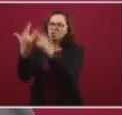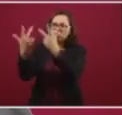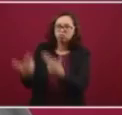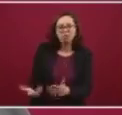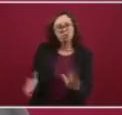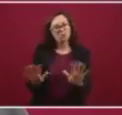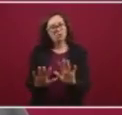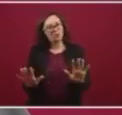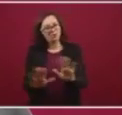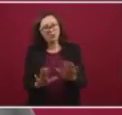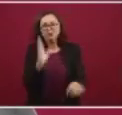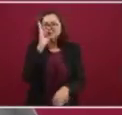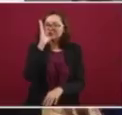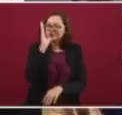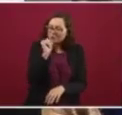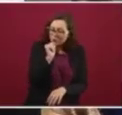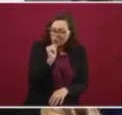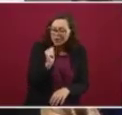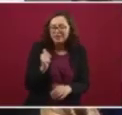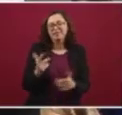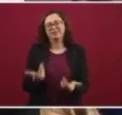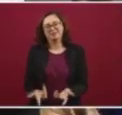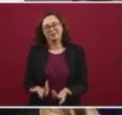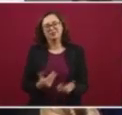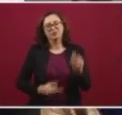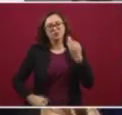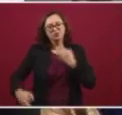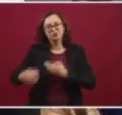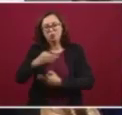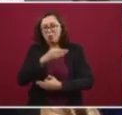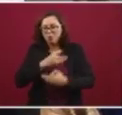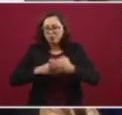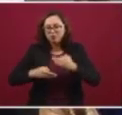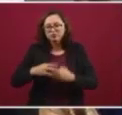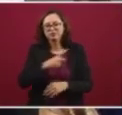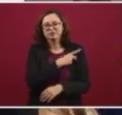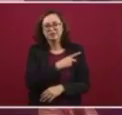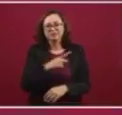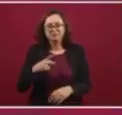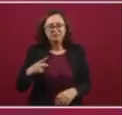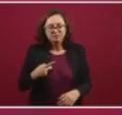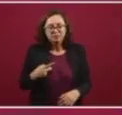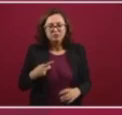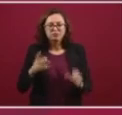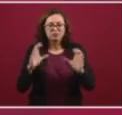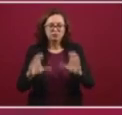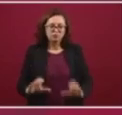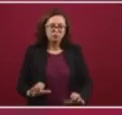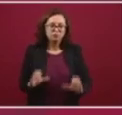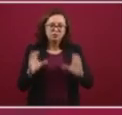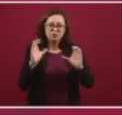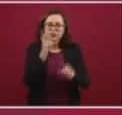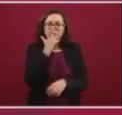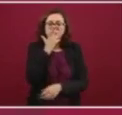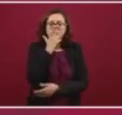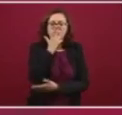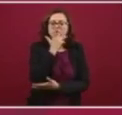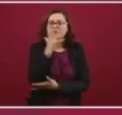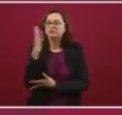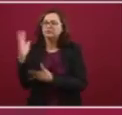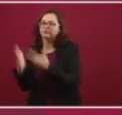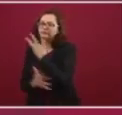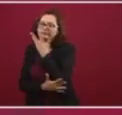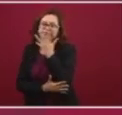Y todos tenemos que cuidar el medio ambiente y apegarnos